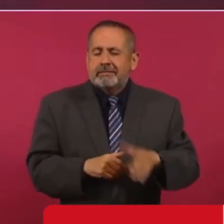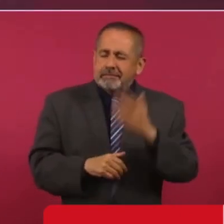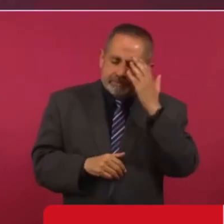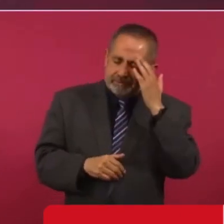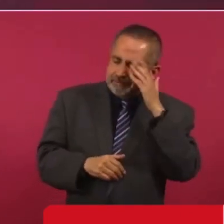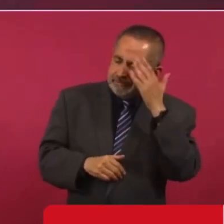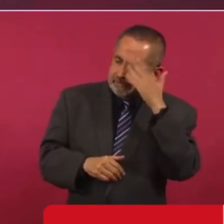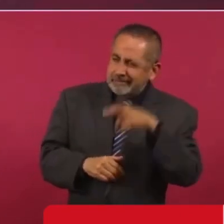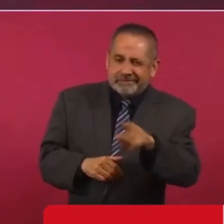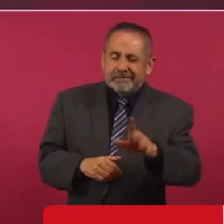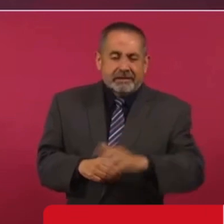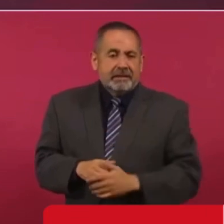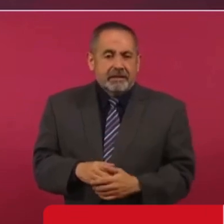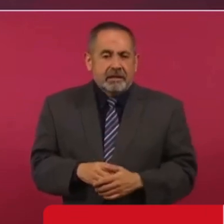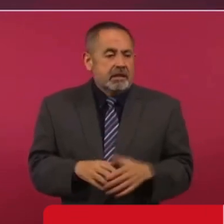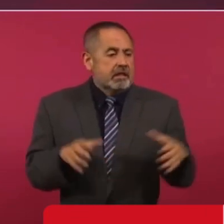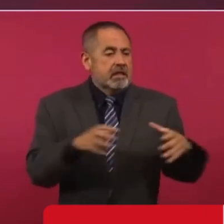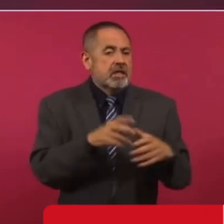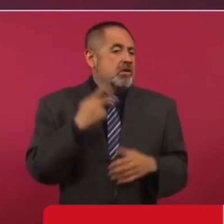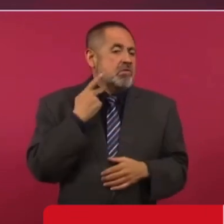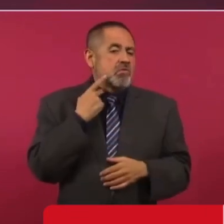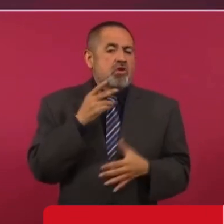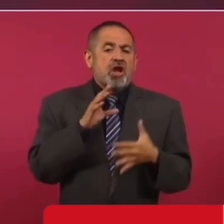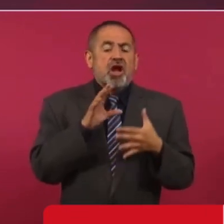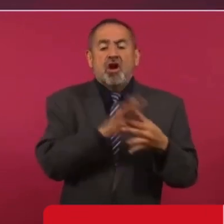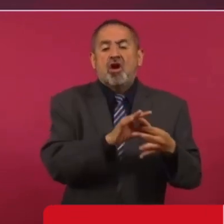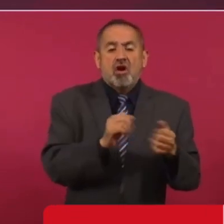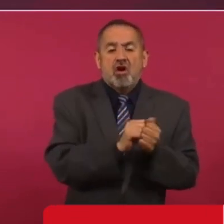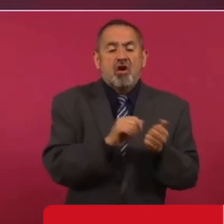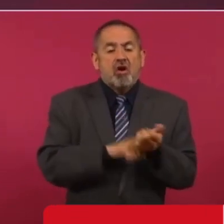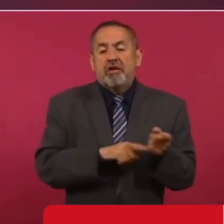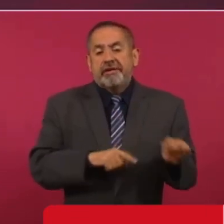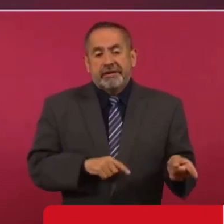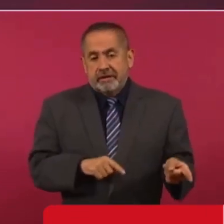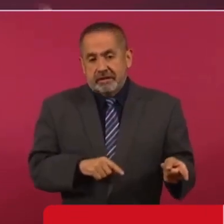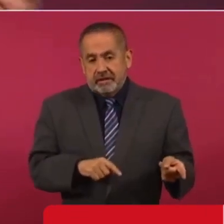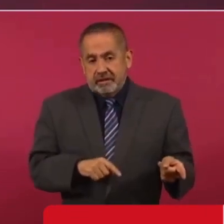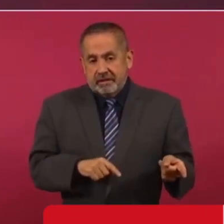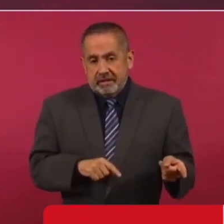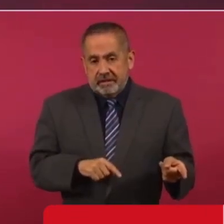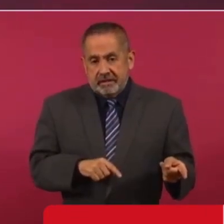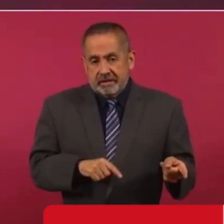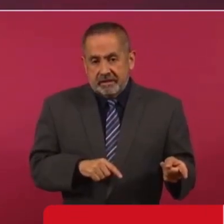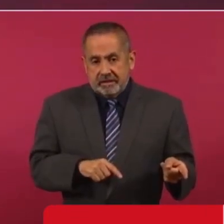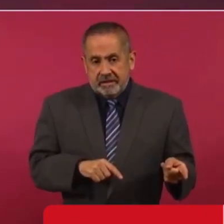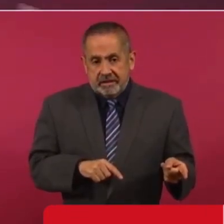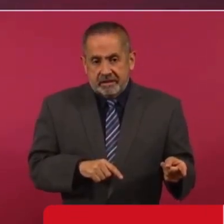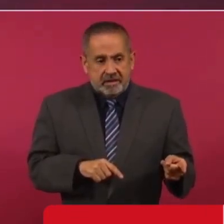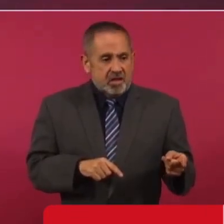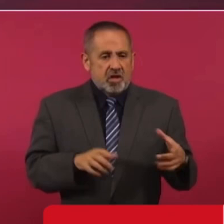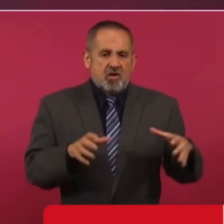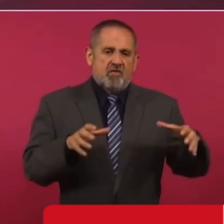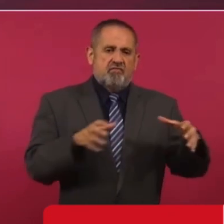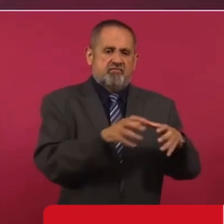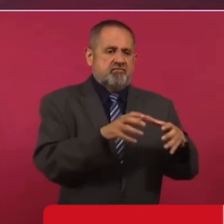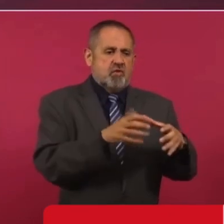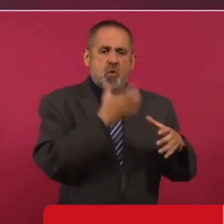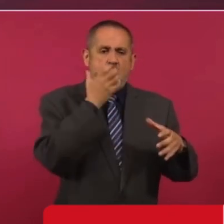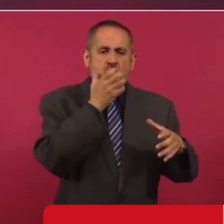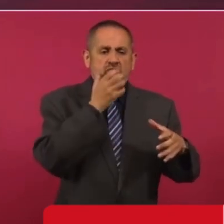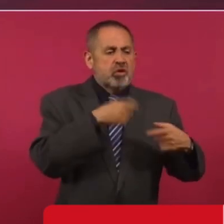a la política del bloque